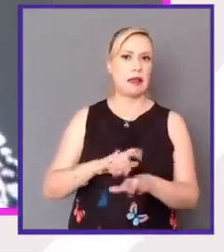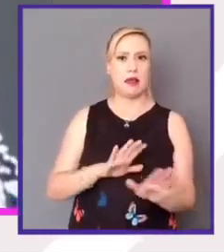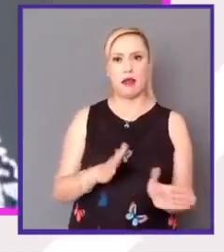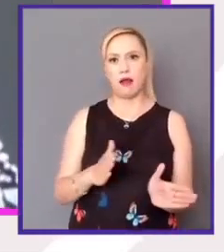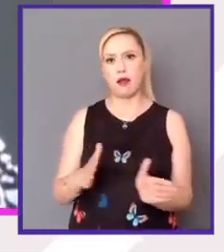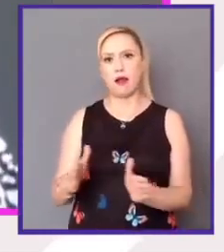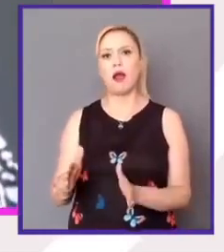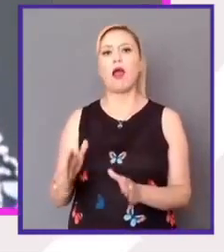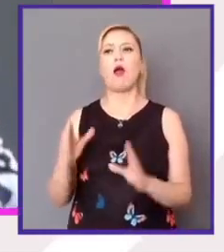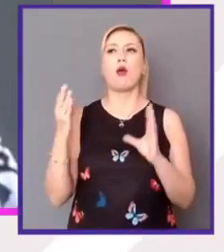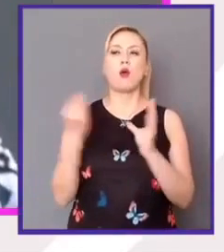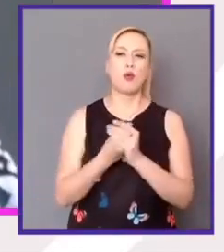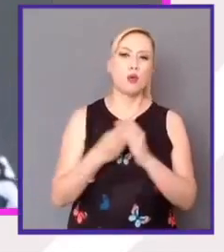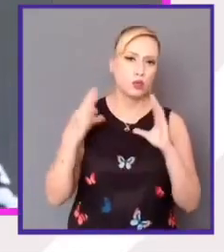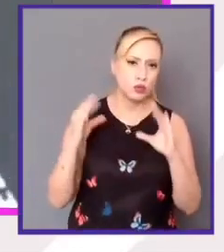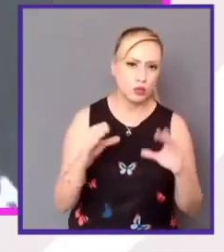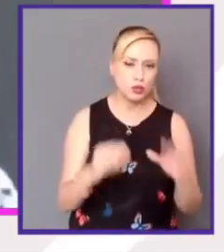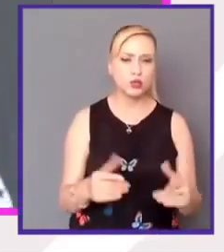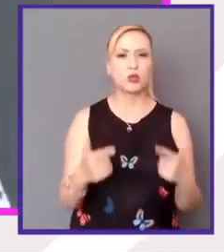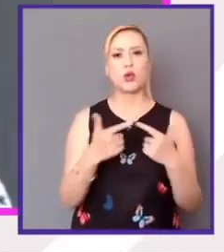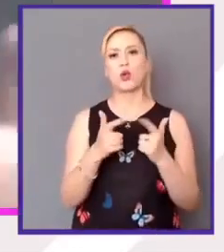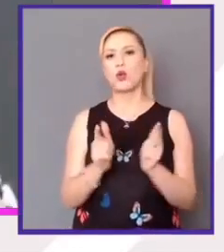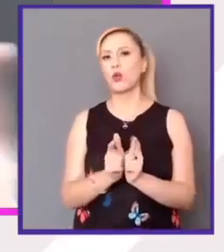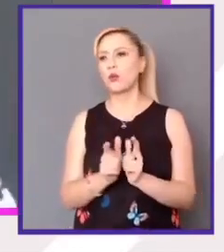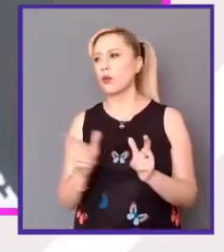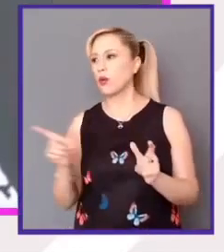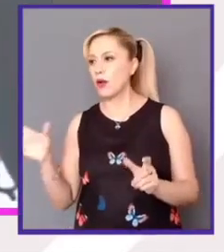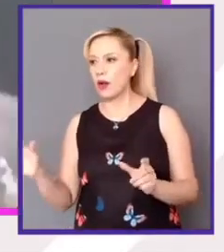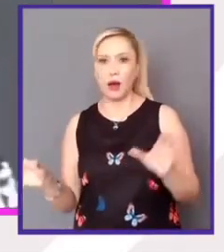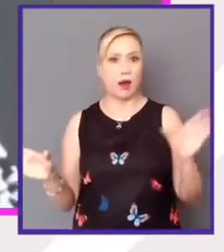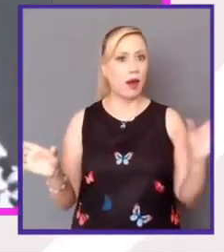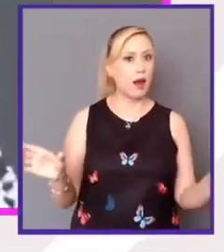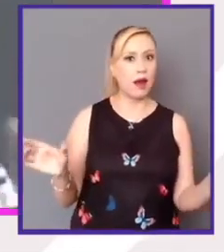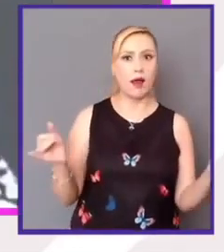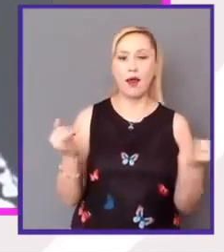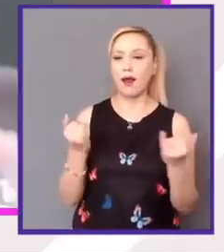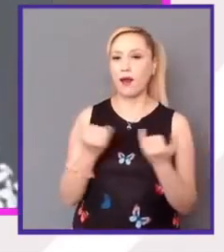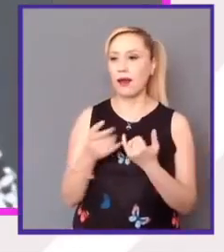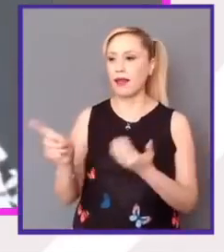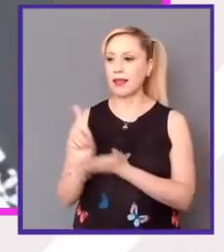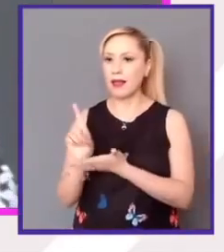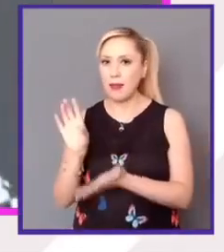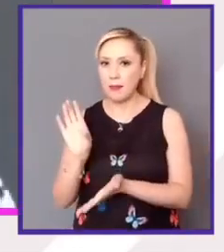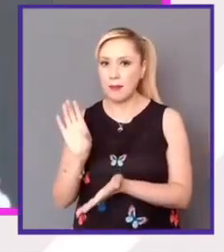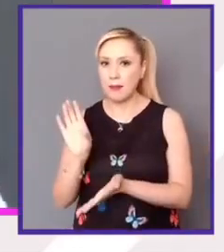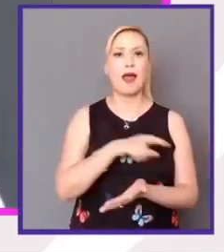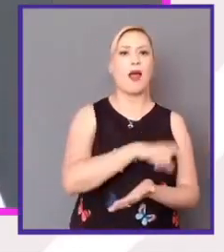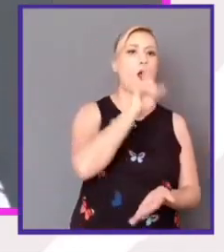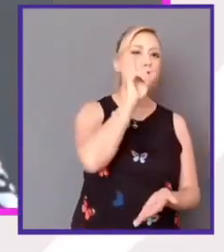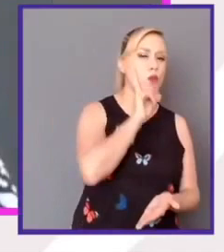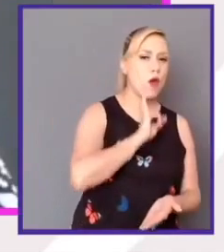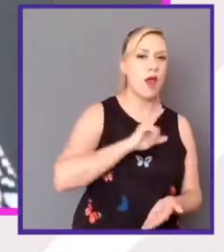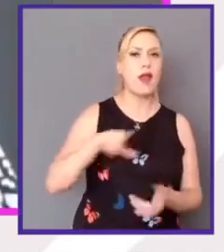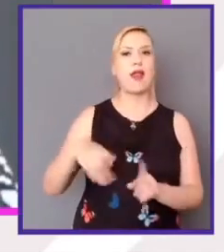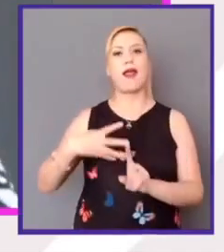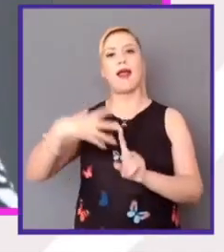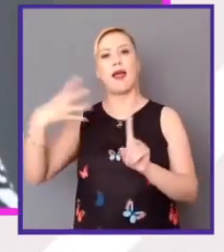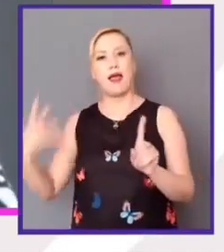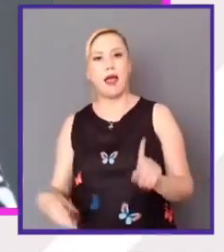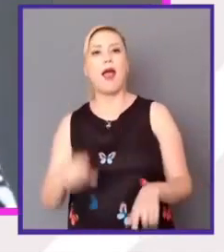las capacitaciones, grupos de afinidad, si ya existen grupos de género, si ya existen grupos de discapacidad o de LGBT, pues también grupos